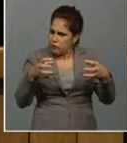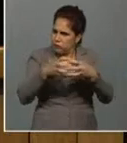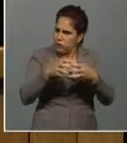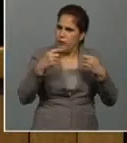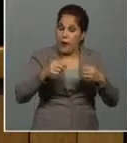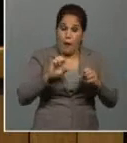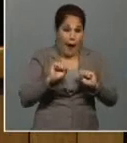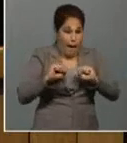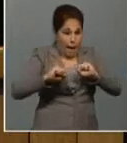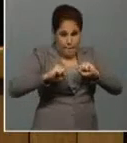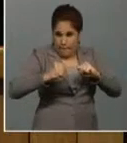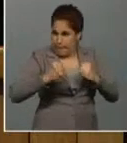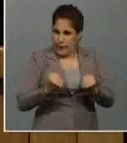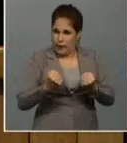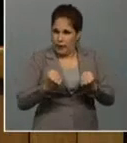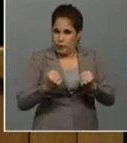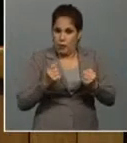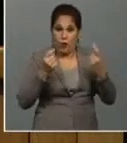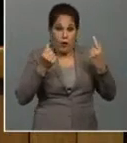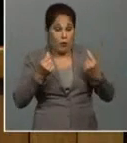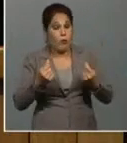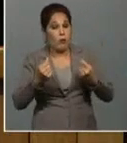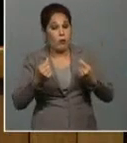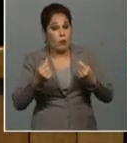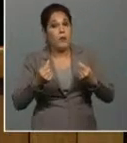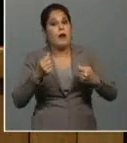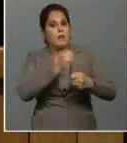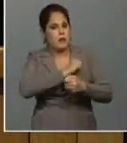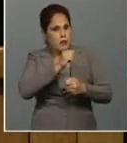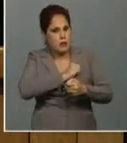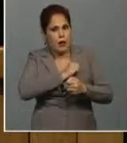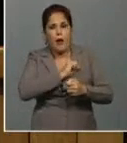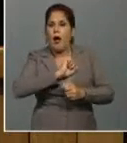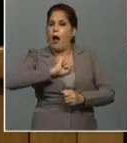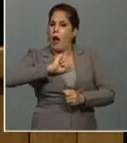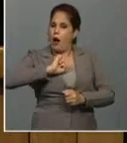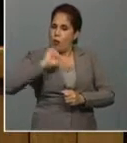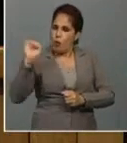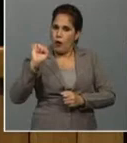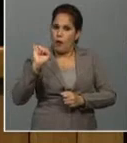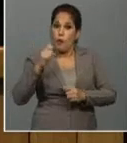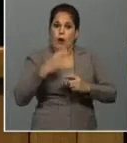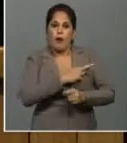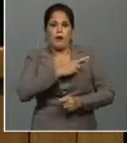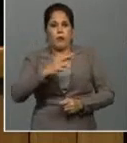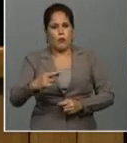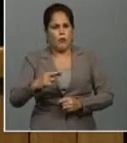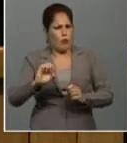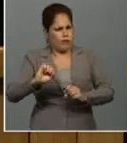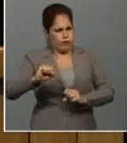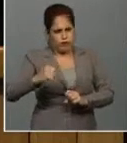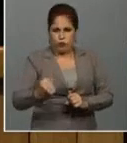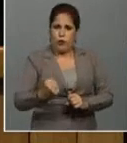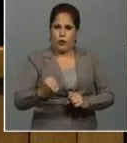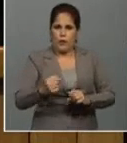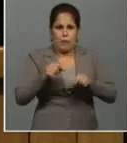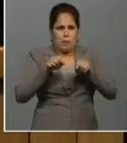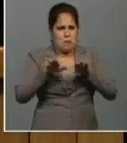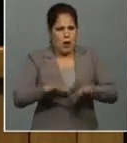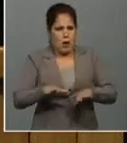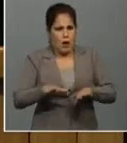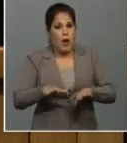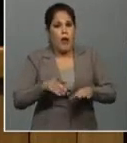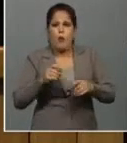apretando las clavijas del cerco económico se quiere construir la matriz de una revolución rígida detenida